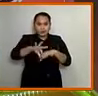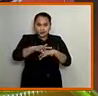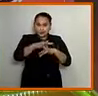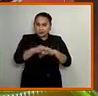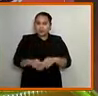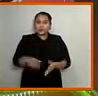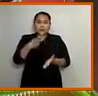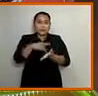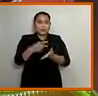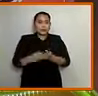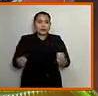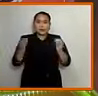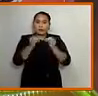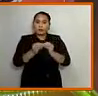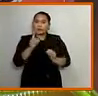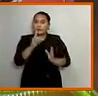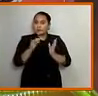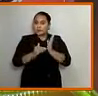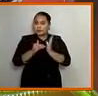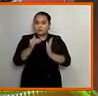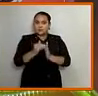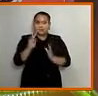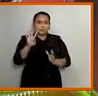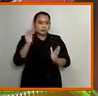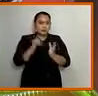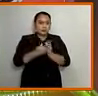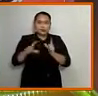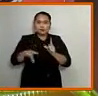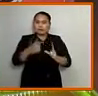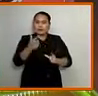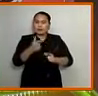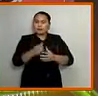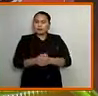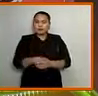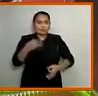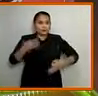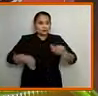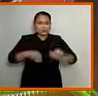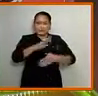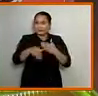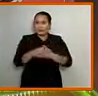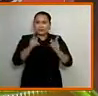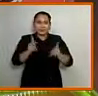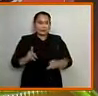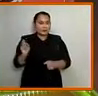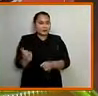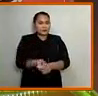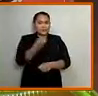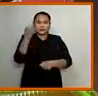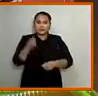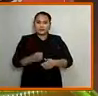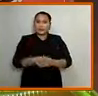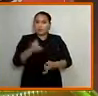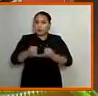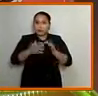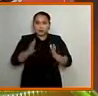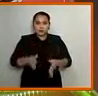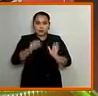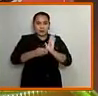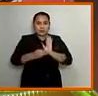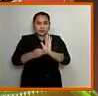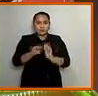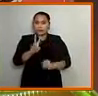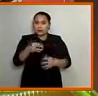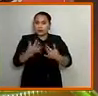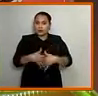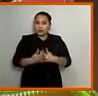este entregamos en premios más de 1.400.000 empiras. Felicidades a todos los ganadores. Jugadores, les muestro que ambas de nuestras